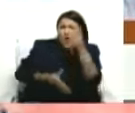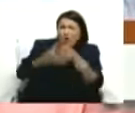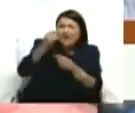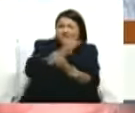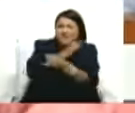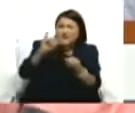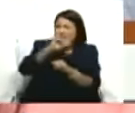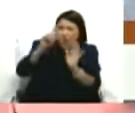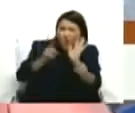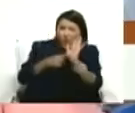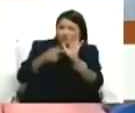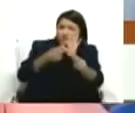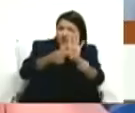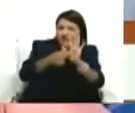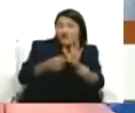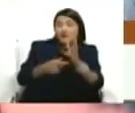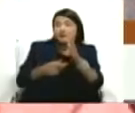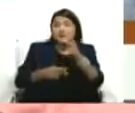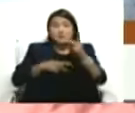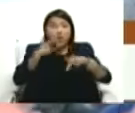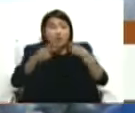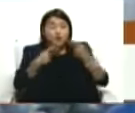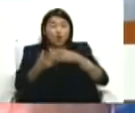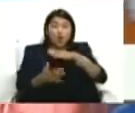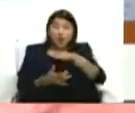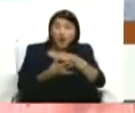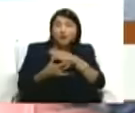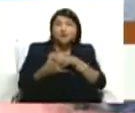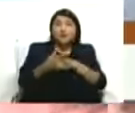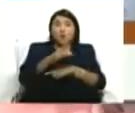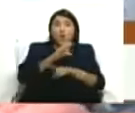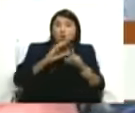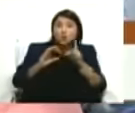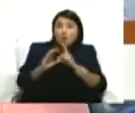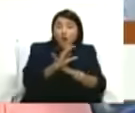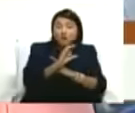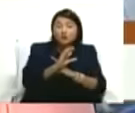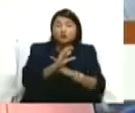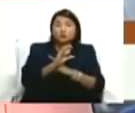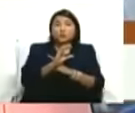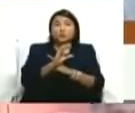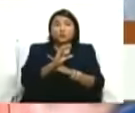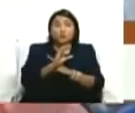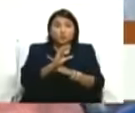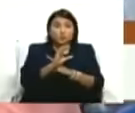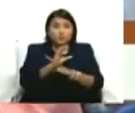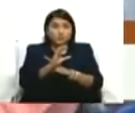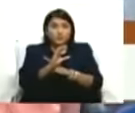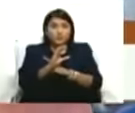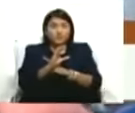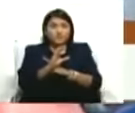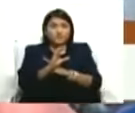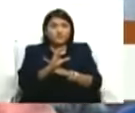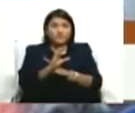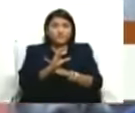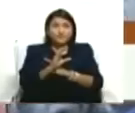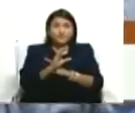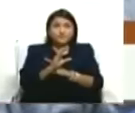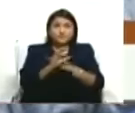Desde el ámbito político, tecnológico, económico, cultural, la descolonización. Y siempre en la